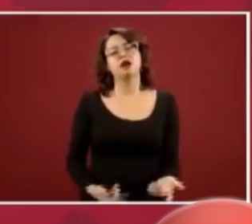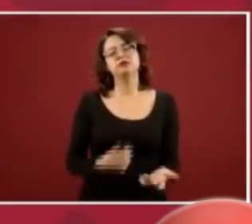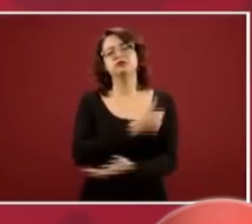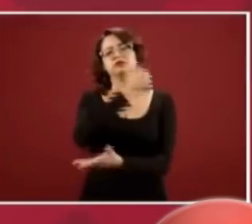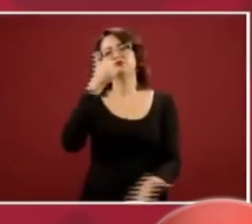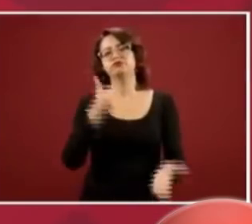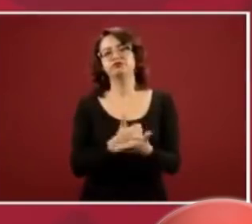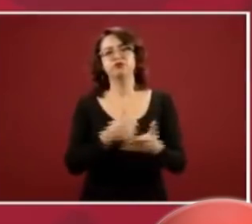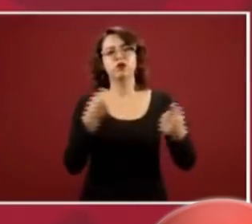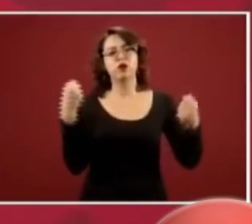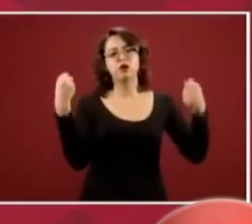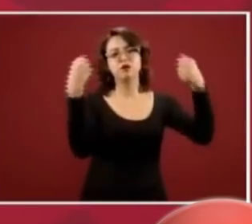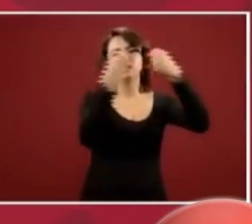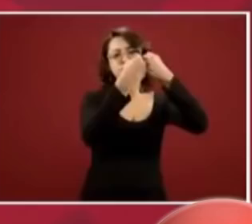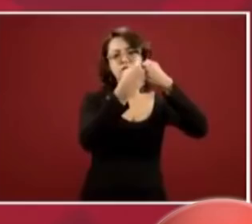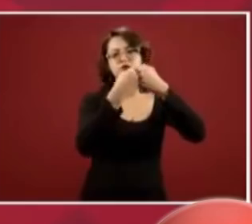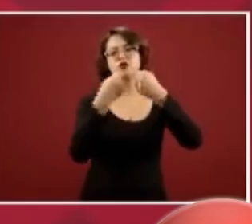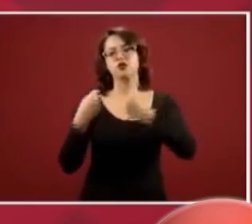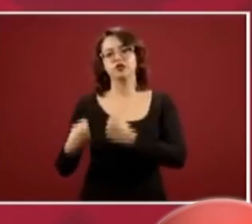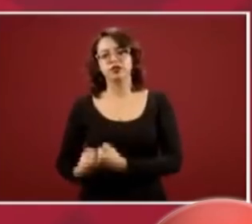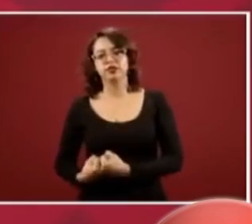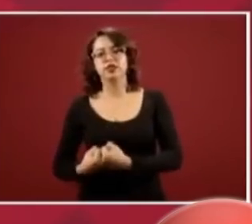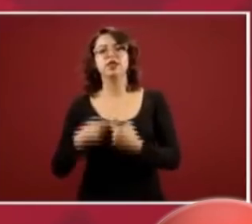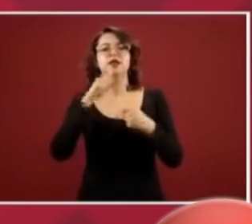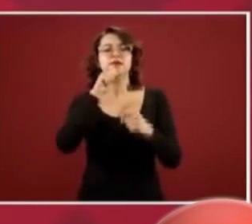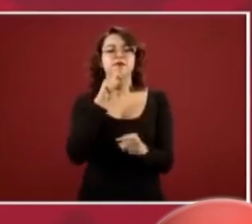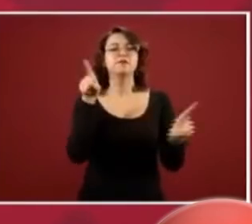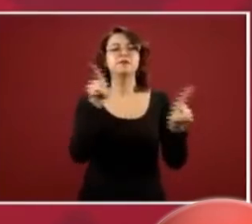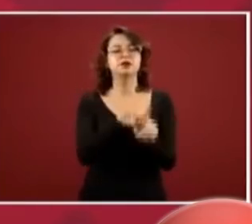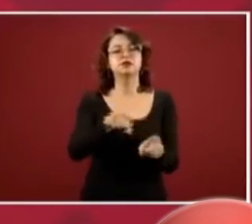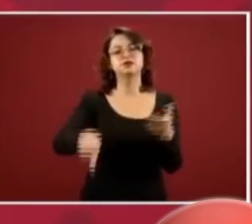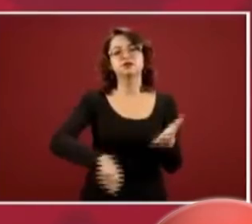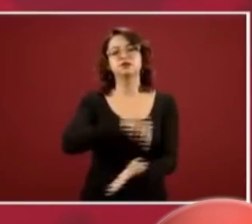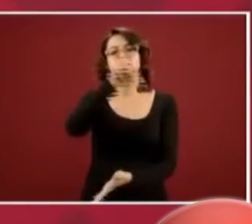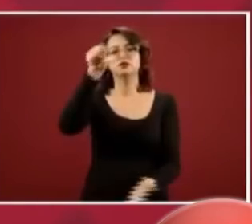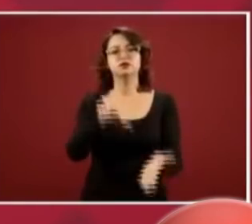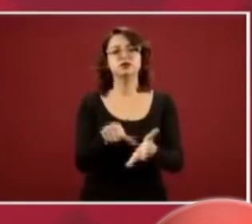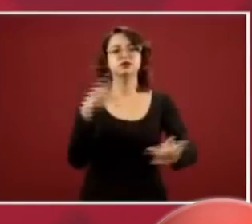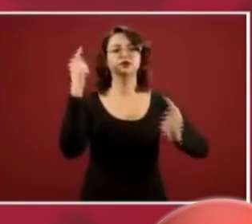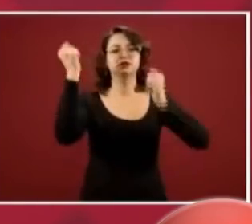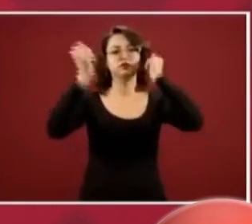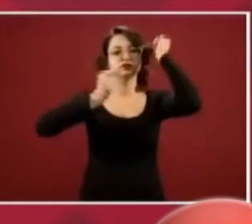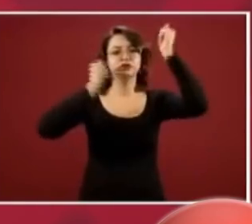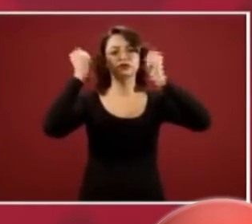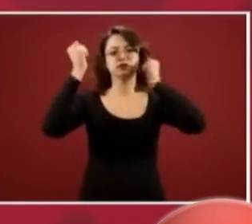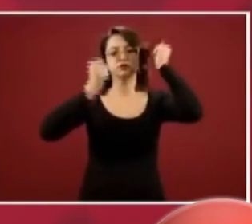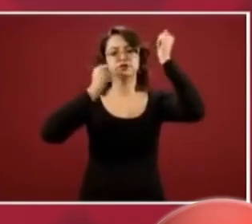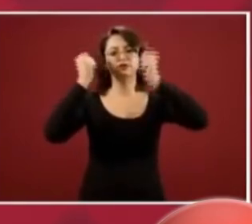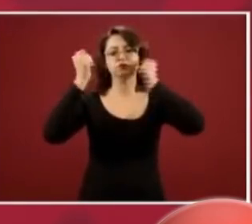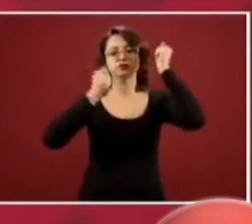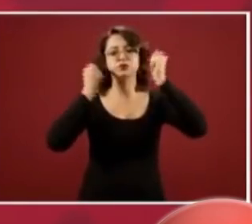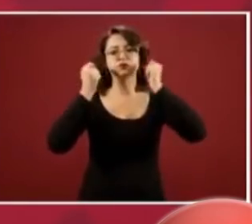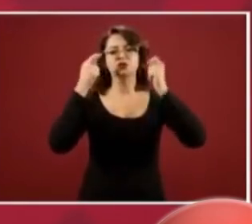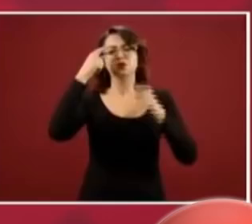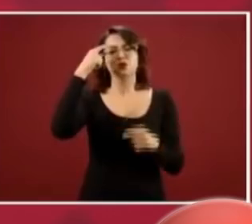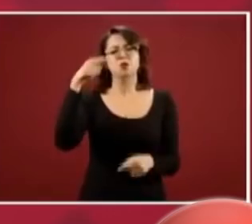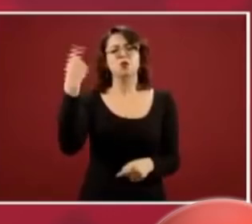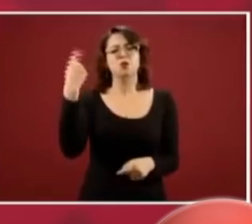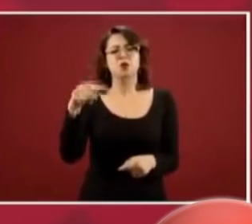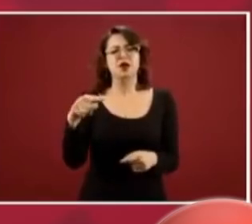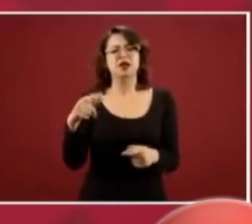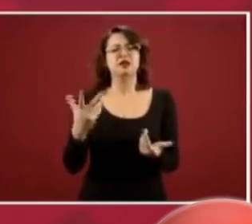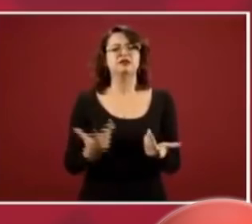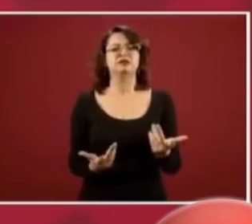en centros turísticos, para que no haya estos